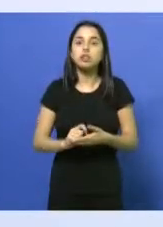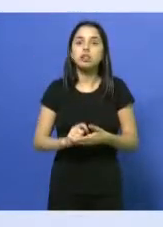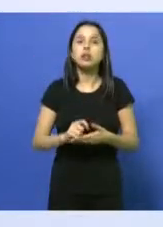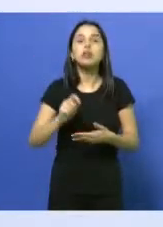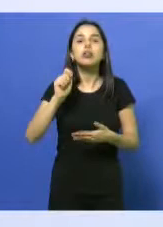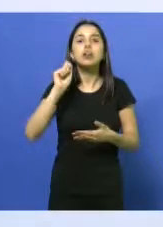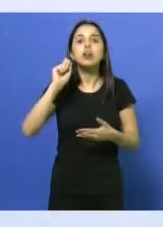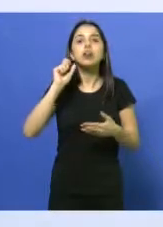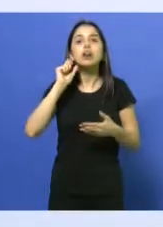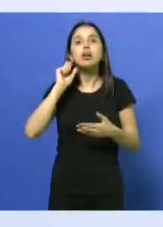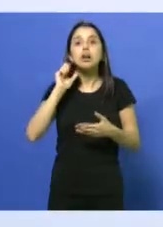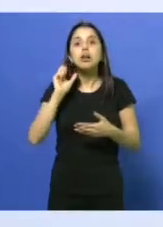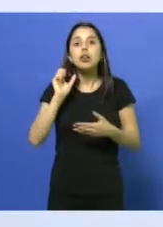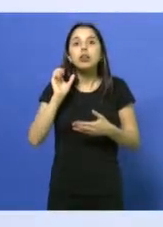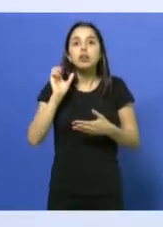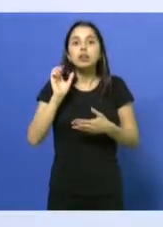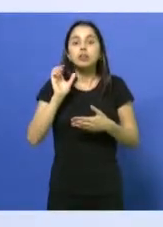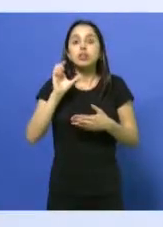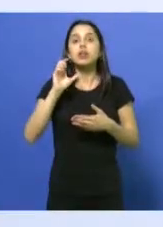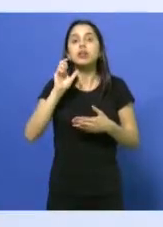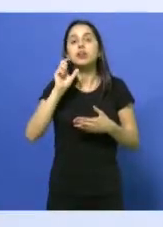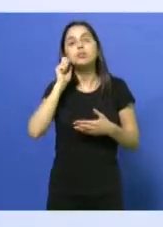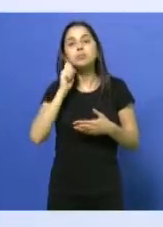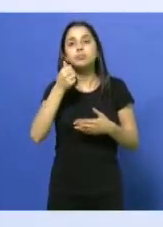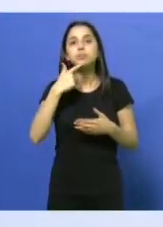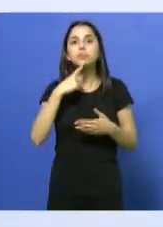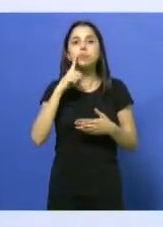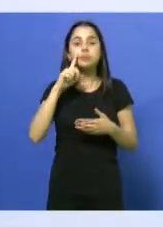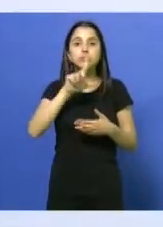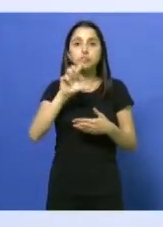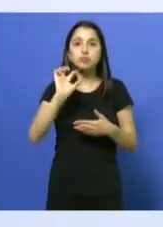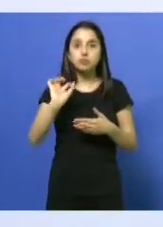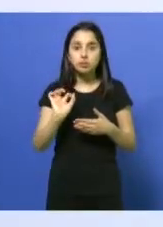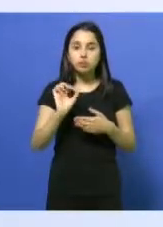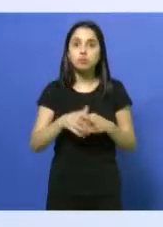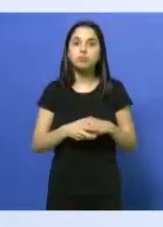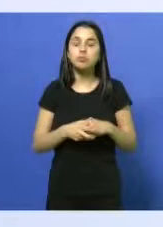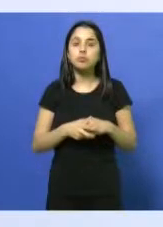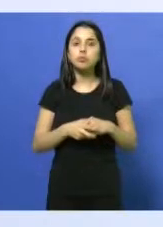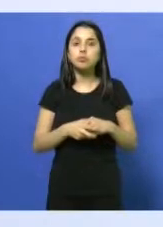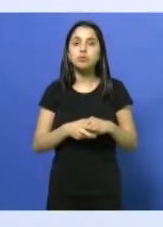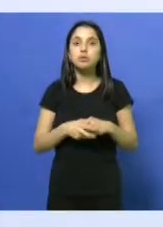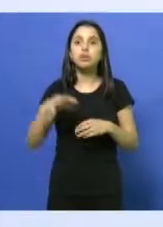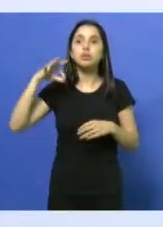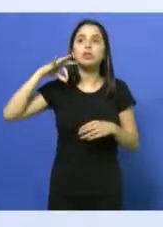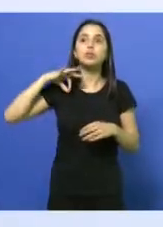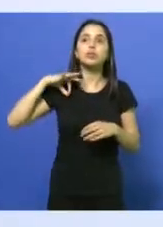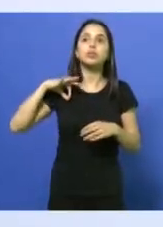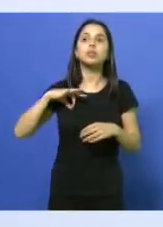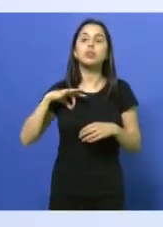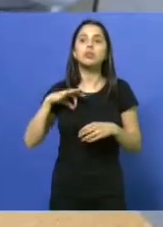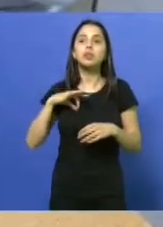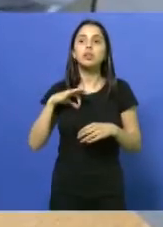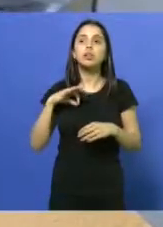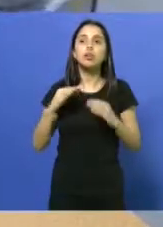gatillo en febrero, más un bono que ahora nos ha impuesto el gobierno nacional. El salario se aumenta